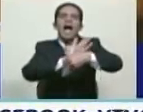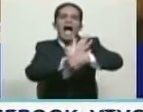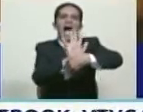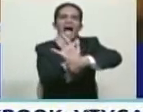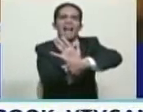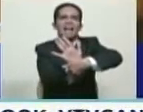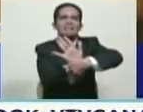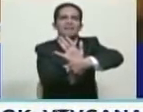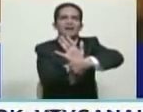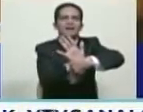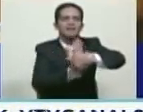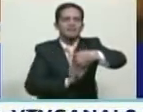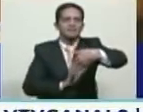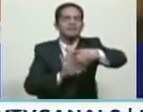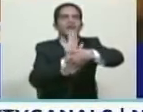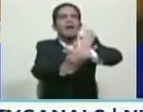TCP.